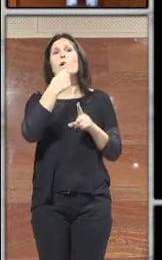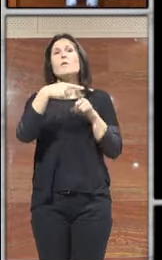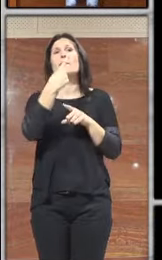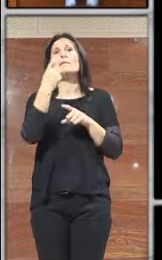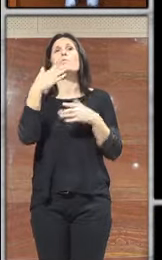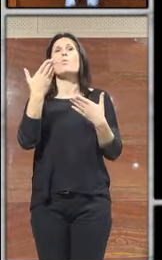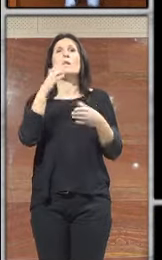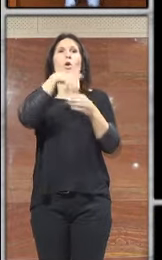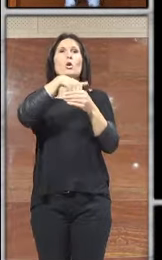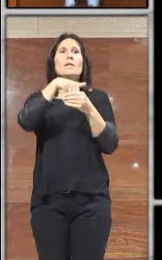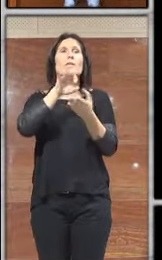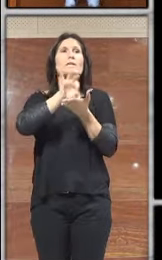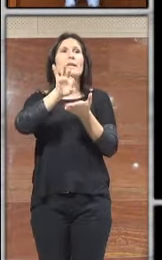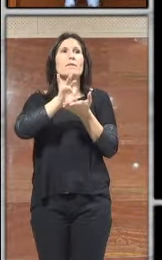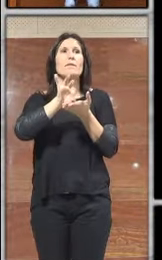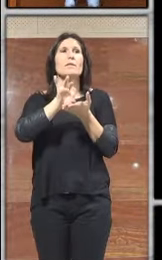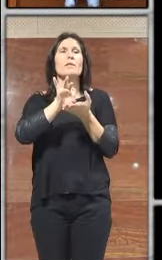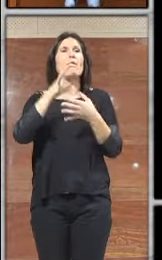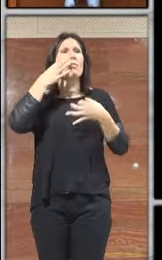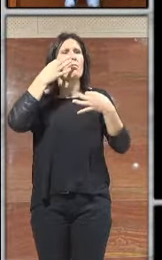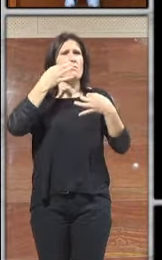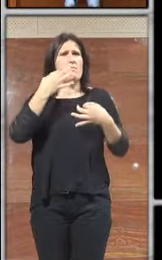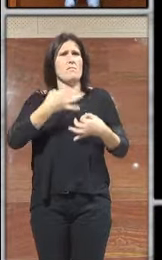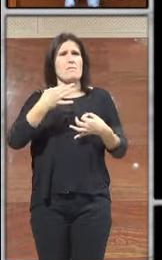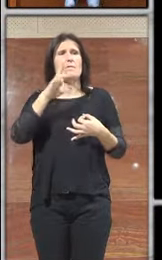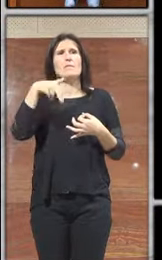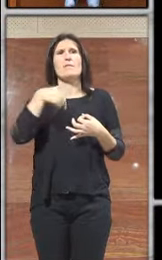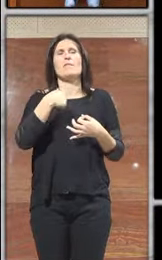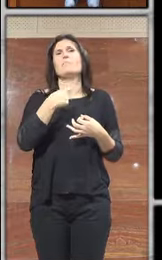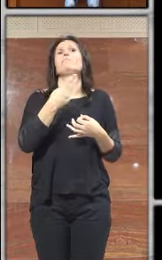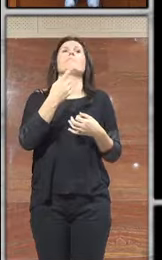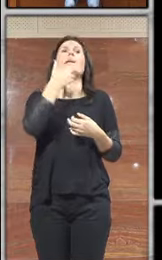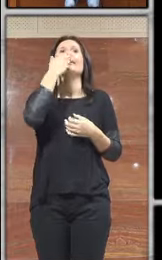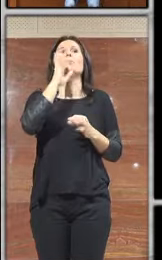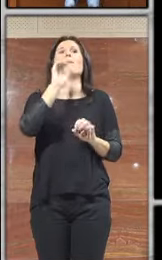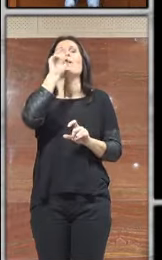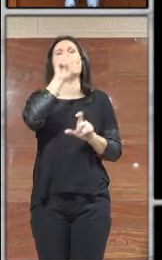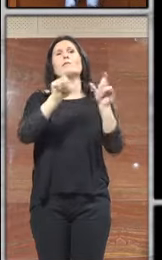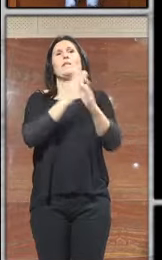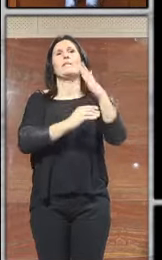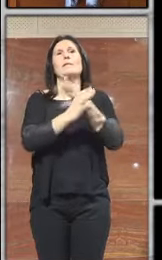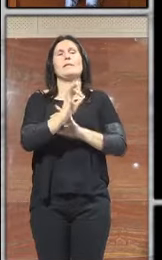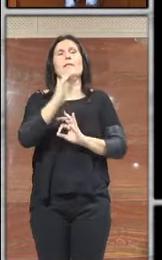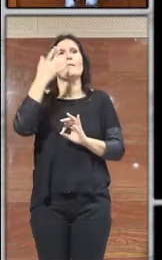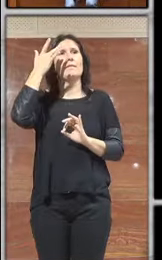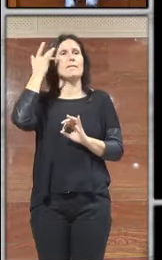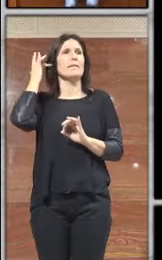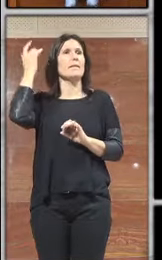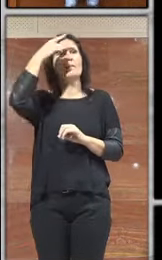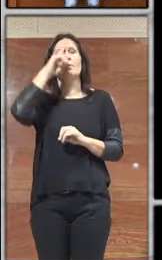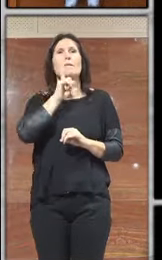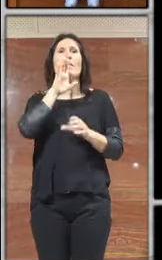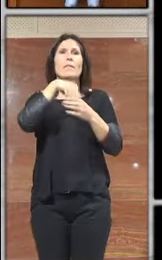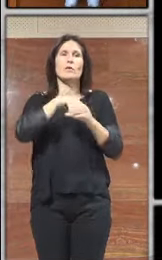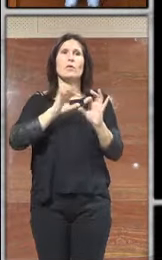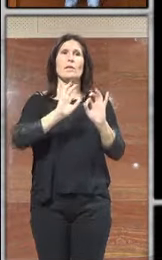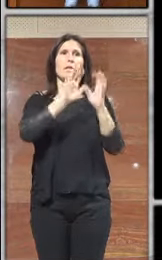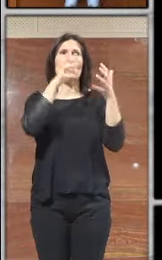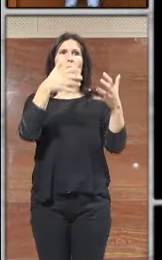contenidos y servicios que de verdad sean interesantes para las personas con parálisis cerebral dentro de la nube, dentro del mundo de la web,